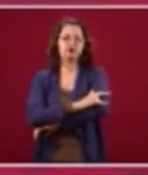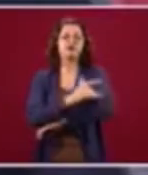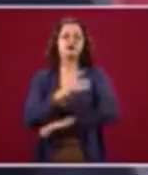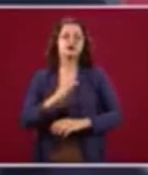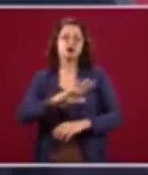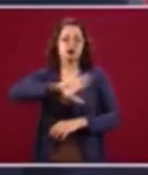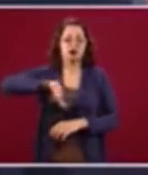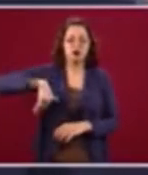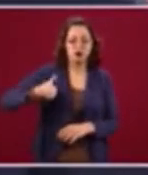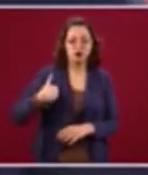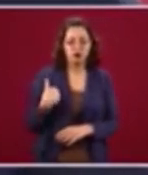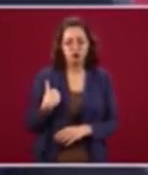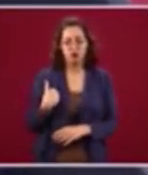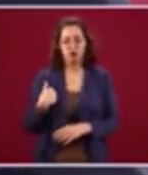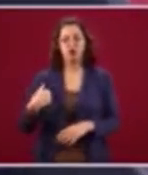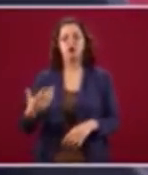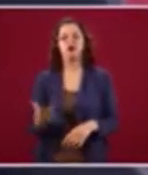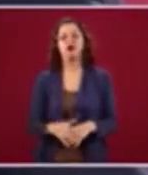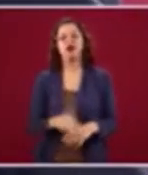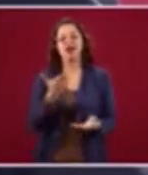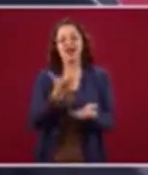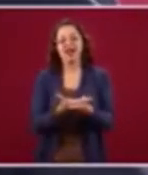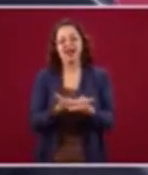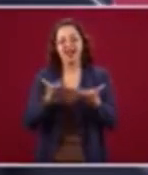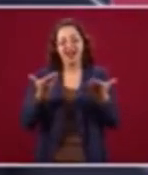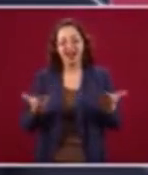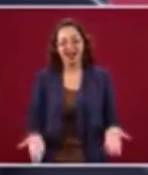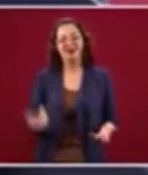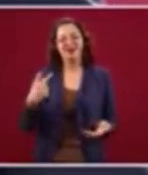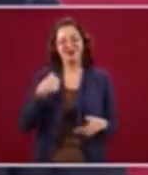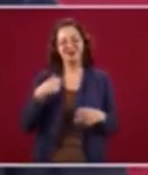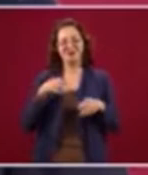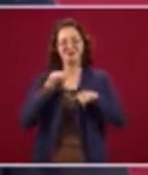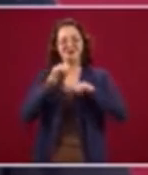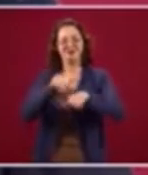estacionamiento, porque en los memes